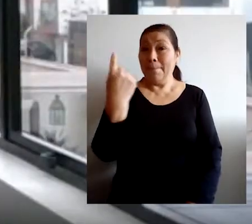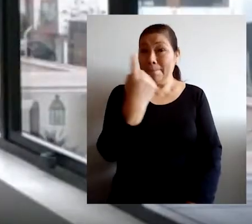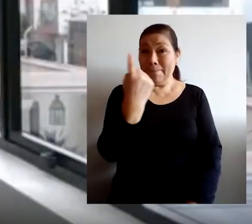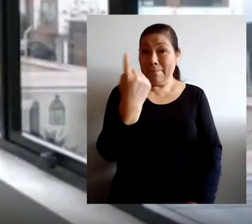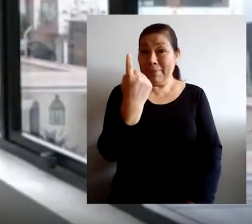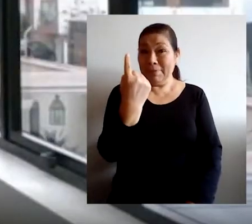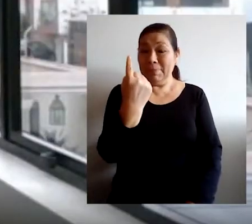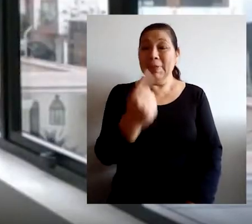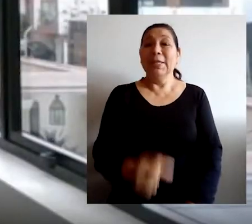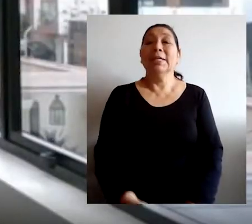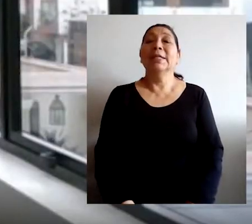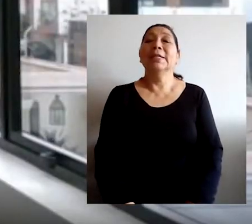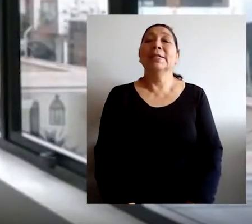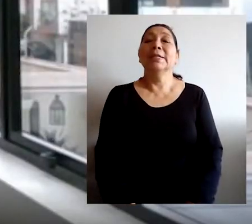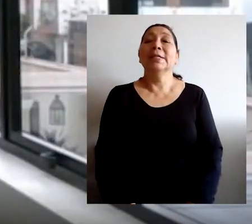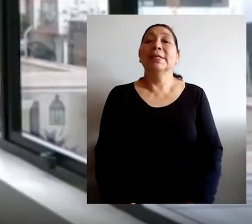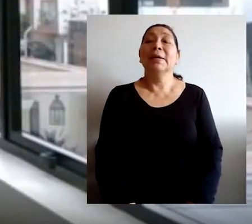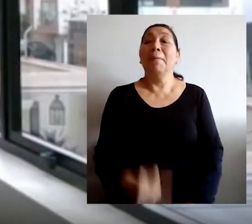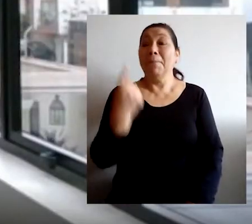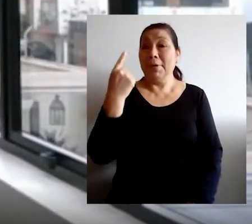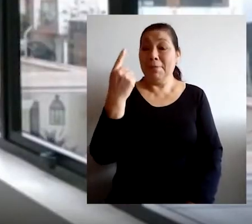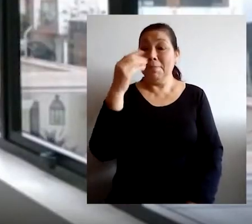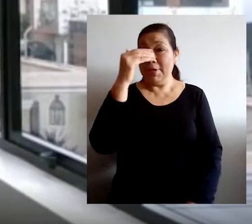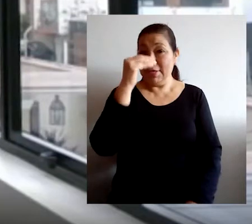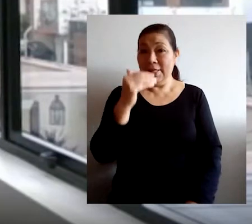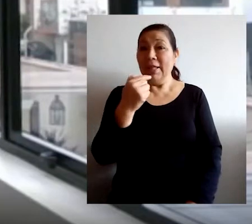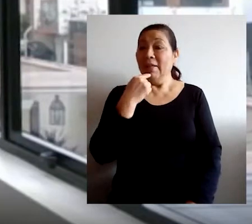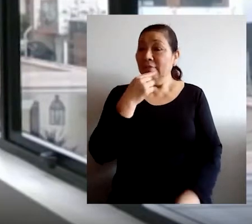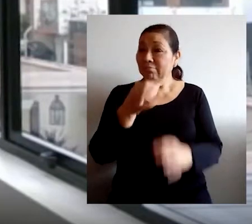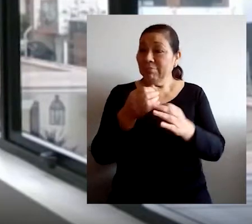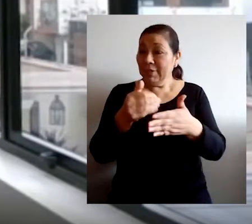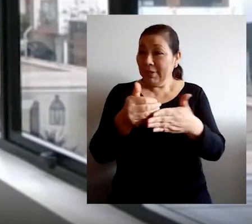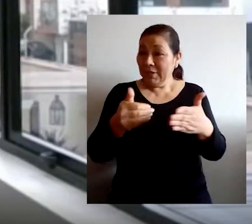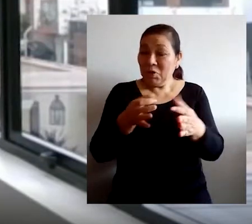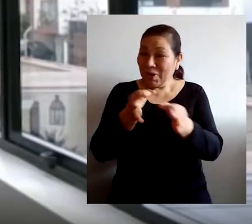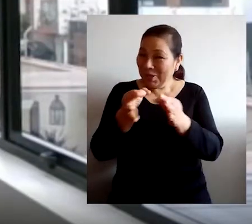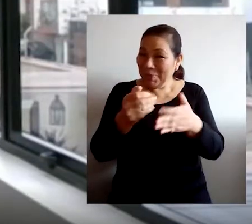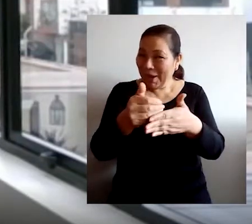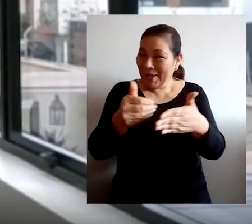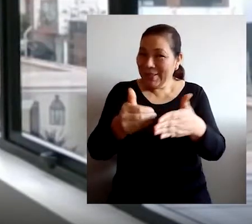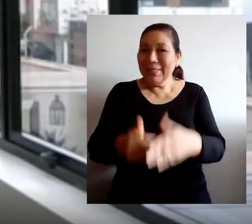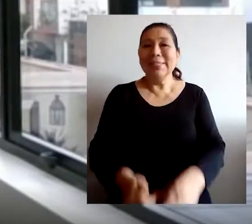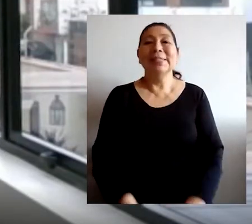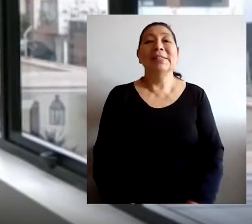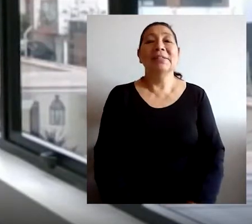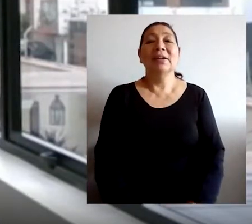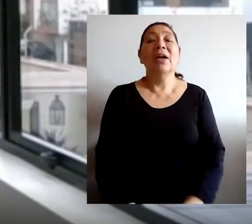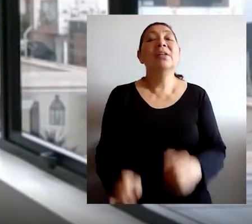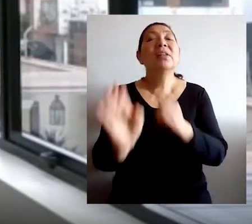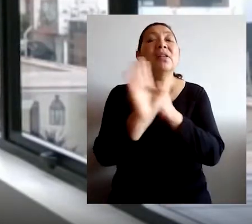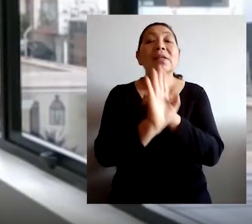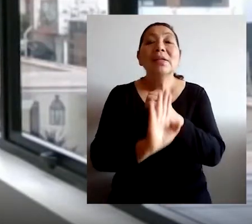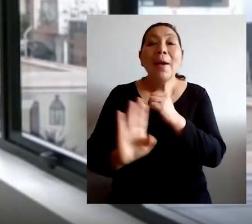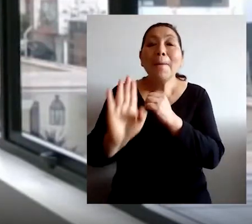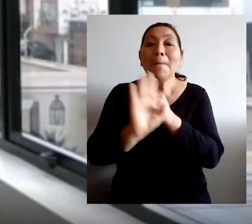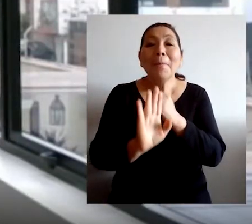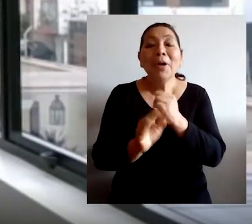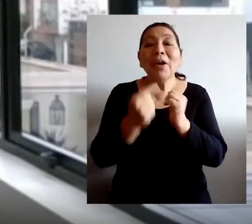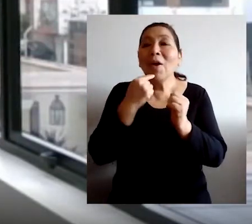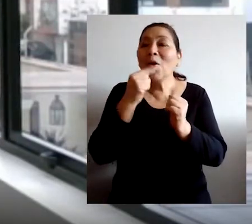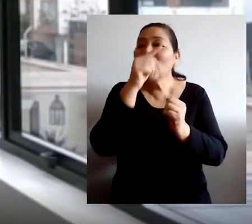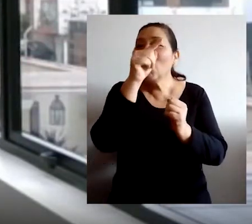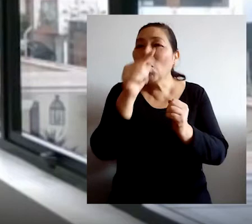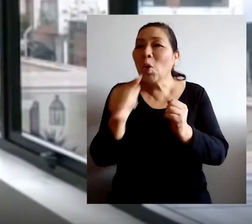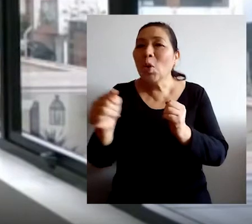primera, en el primer grado, señor, como lo describí hace un momento, se amparó, se